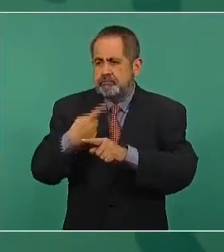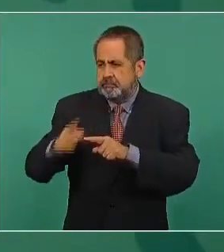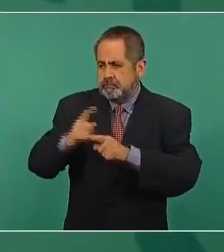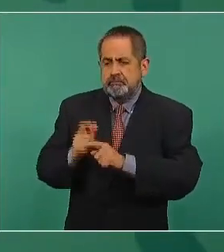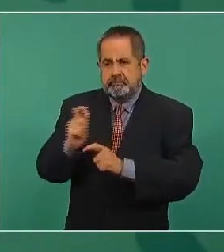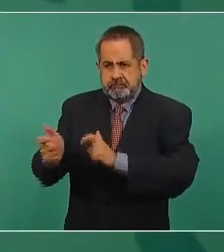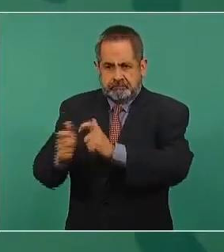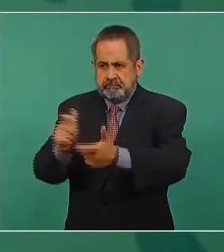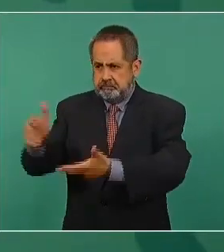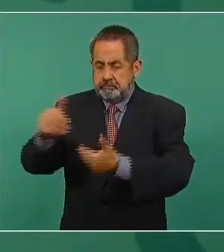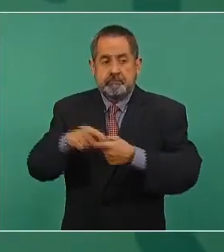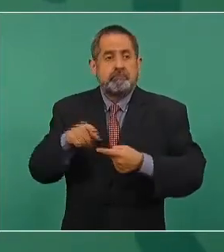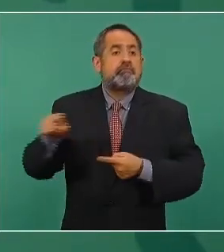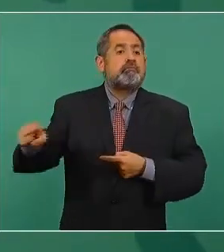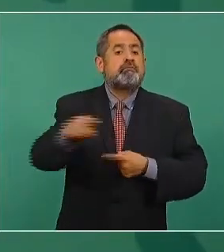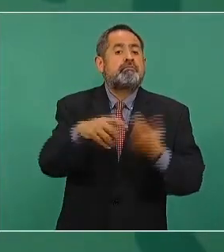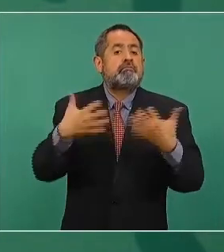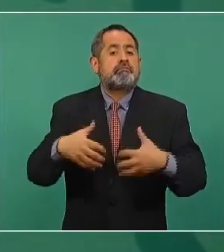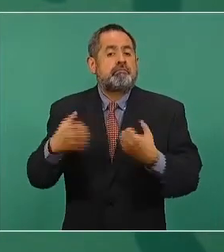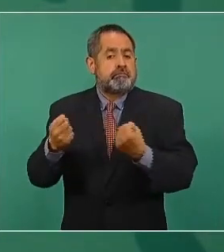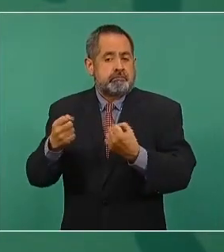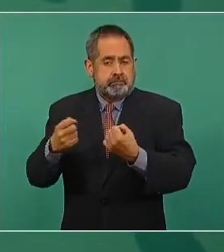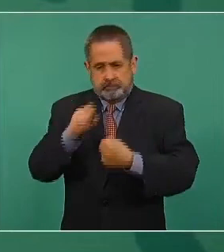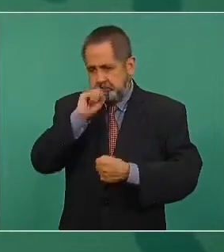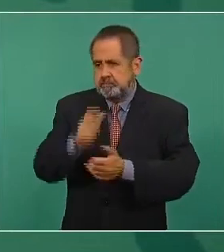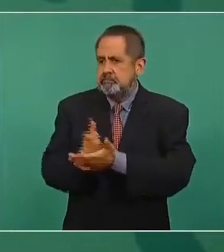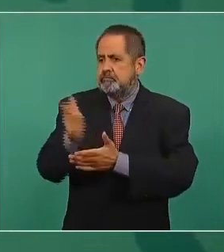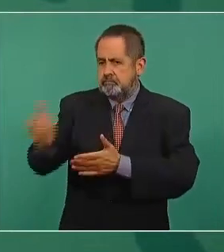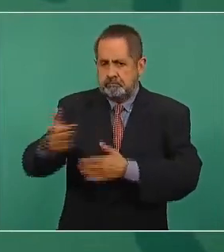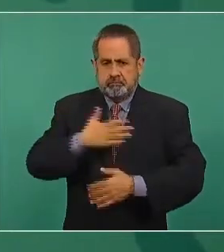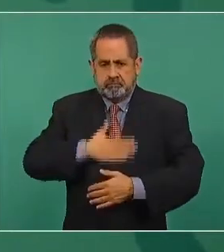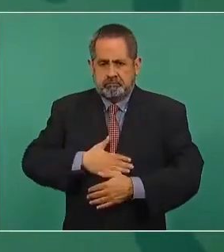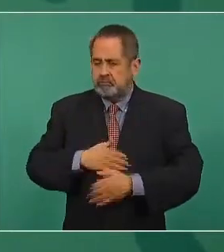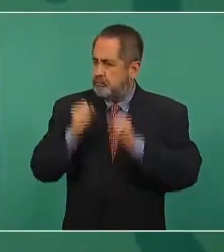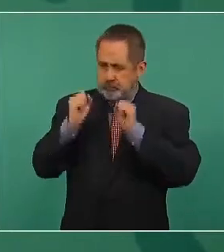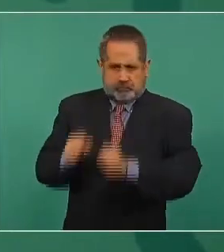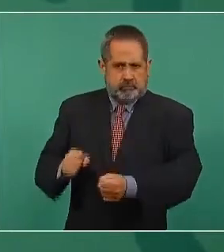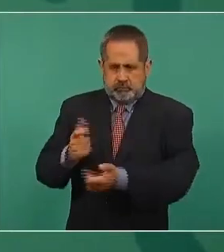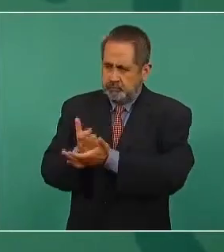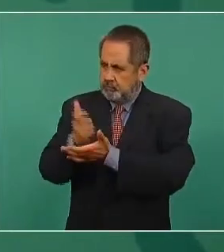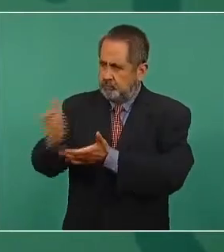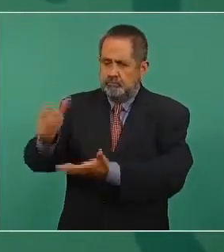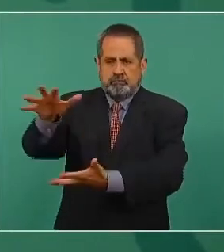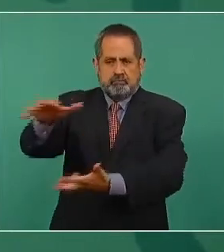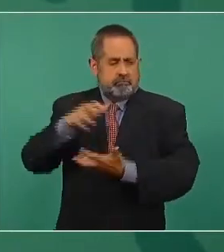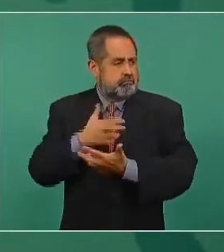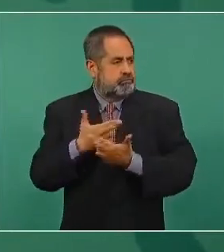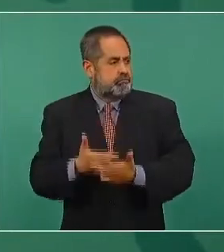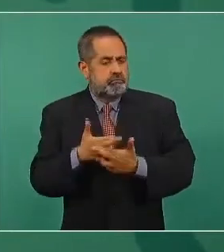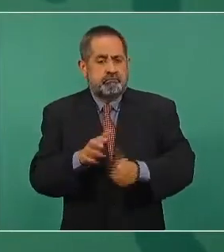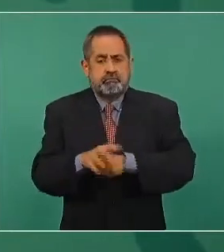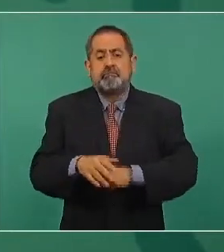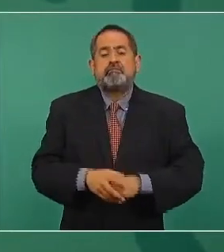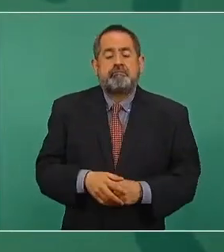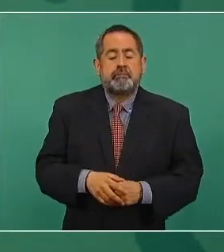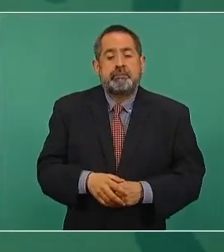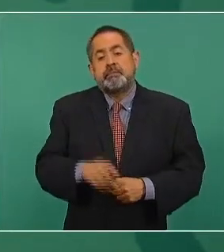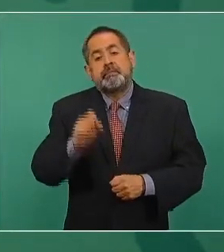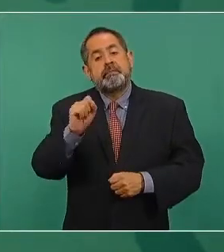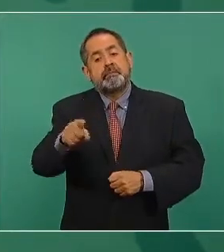los productores de leche, los precios de garantía. Ya está el presupuesto